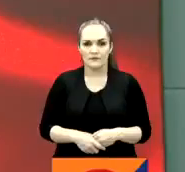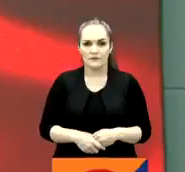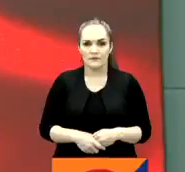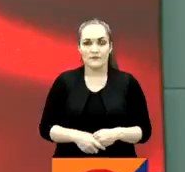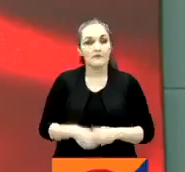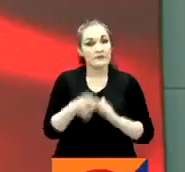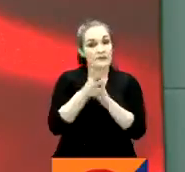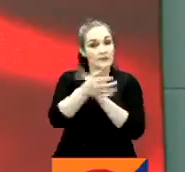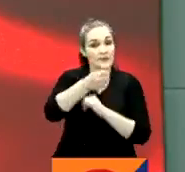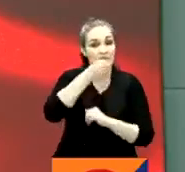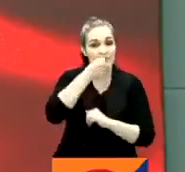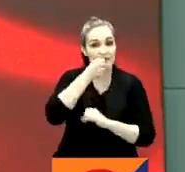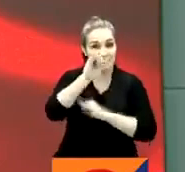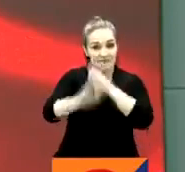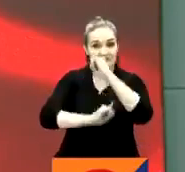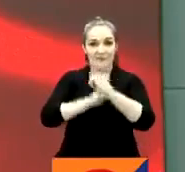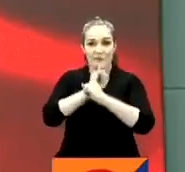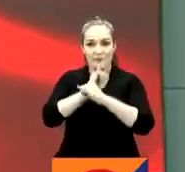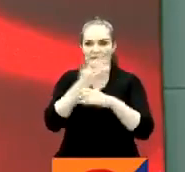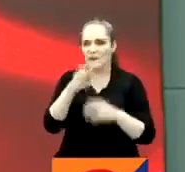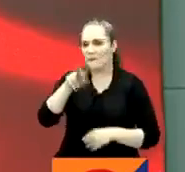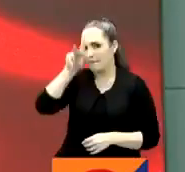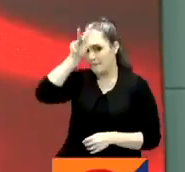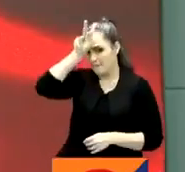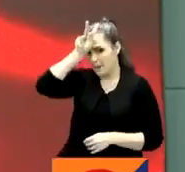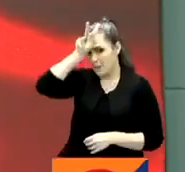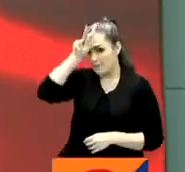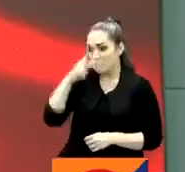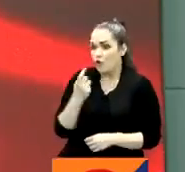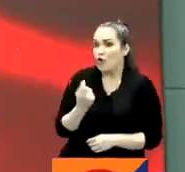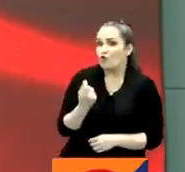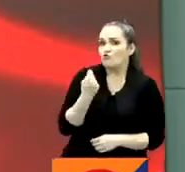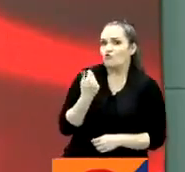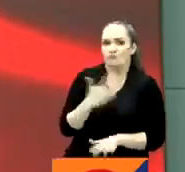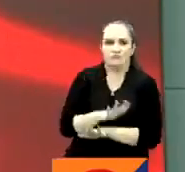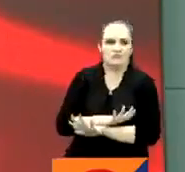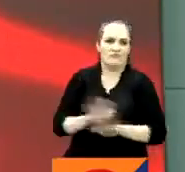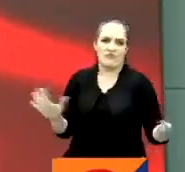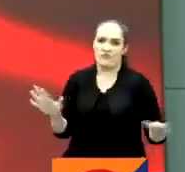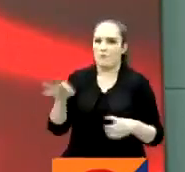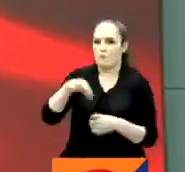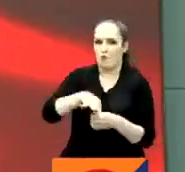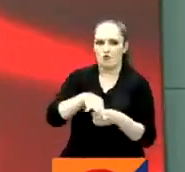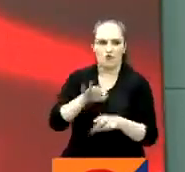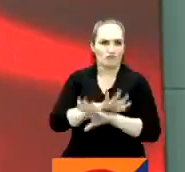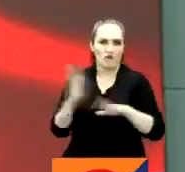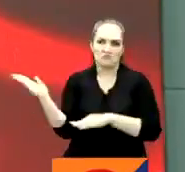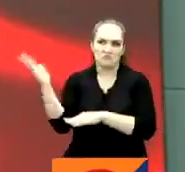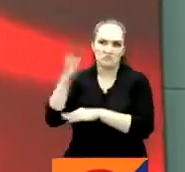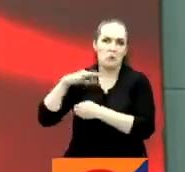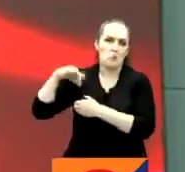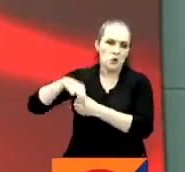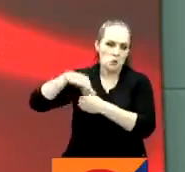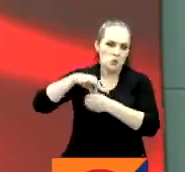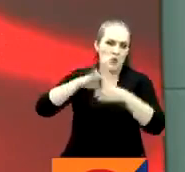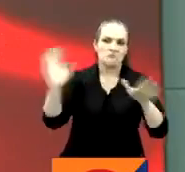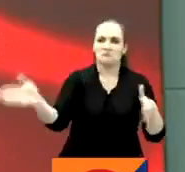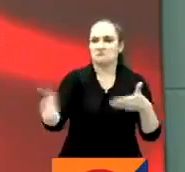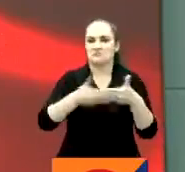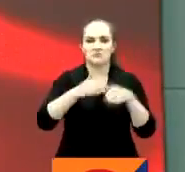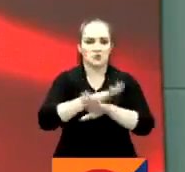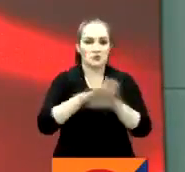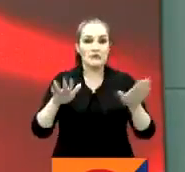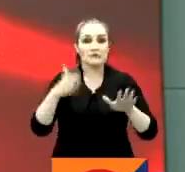Y en nuestras noticias internacionales hablamos de Perú, porque tan solo hace unos minutos se cerraron las urnas en una de las elecciones presidenciales más reñidas